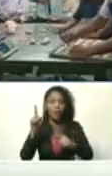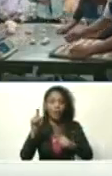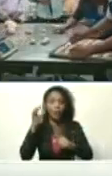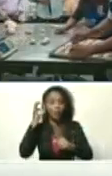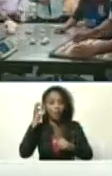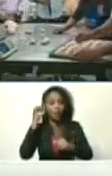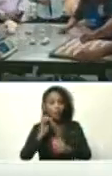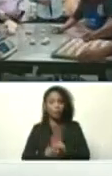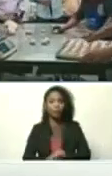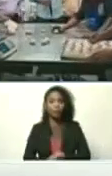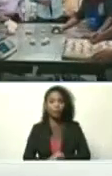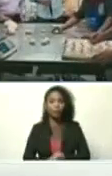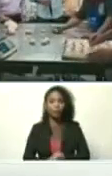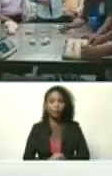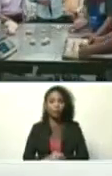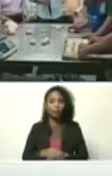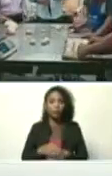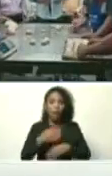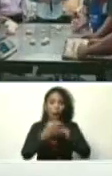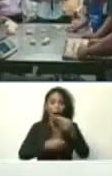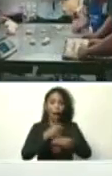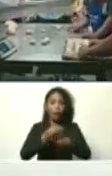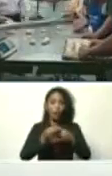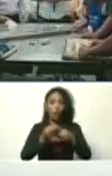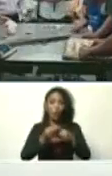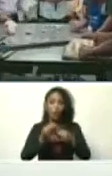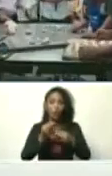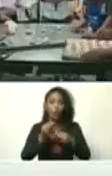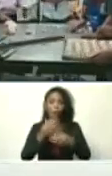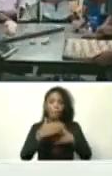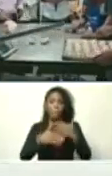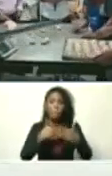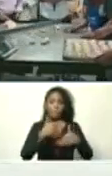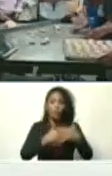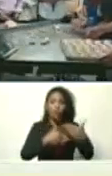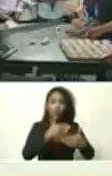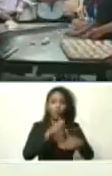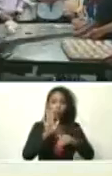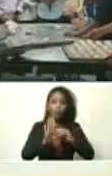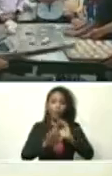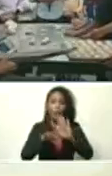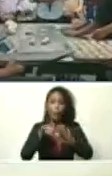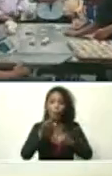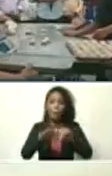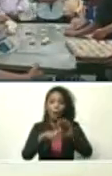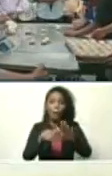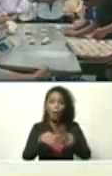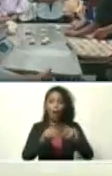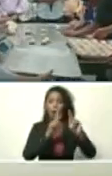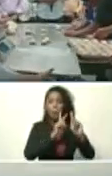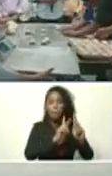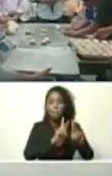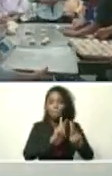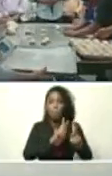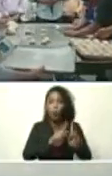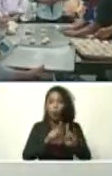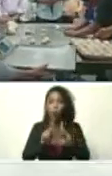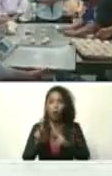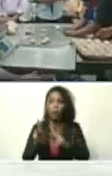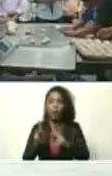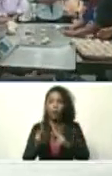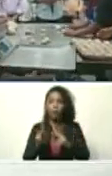ha hecho muchos pasos, todos estos pasos de este programa Emprende BDB,